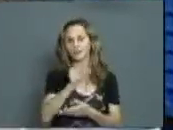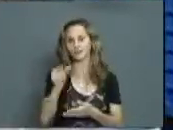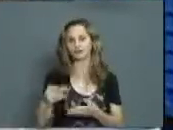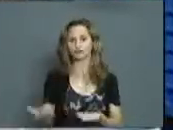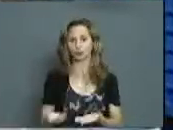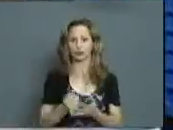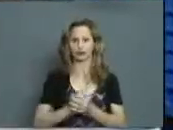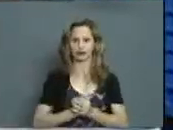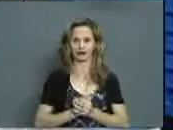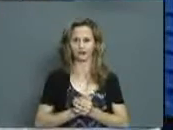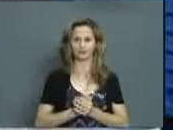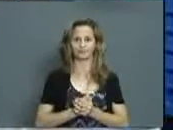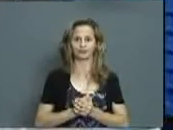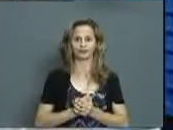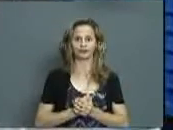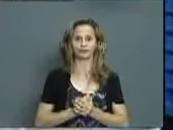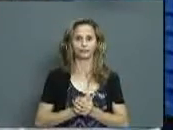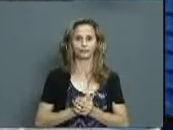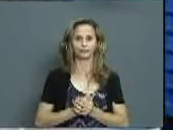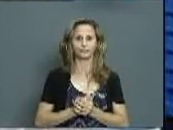enfermedad.